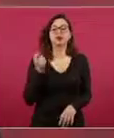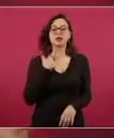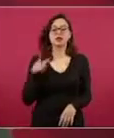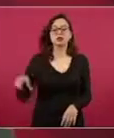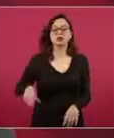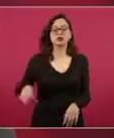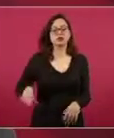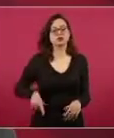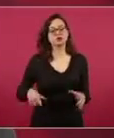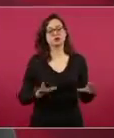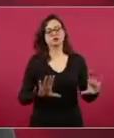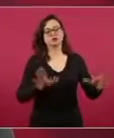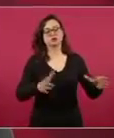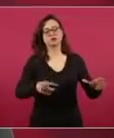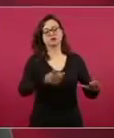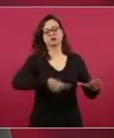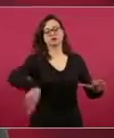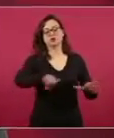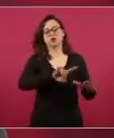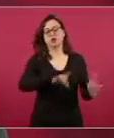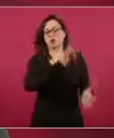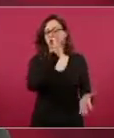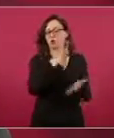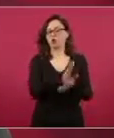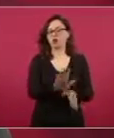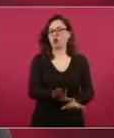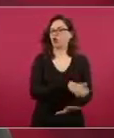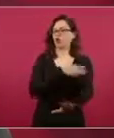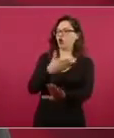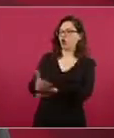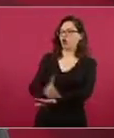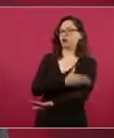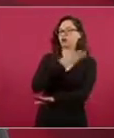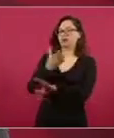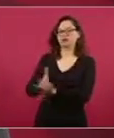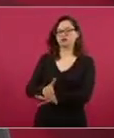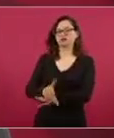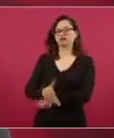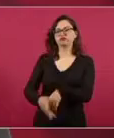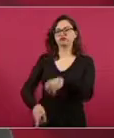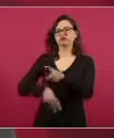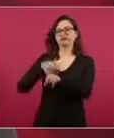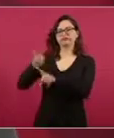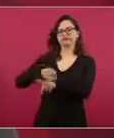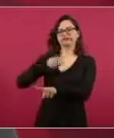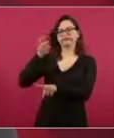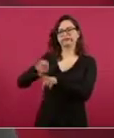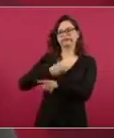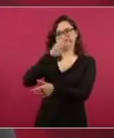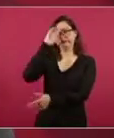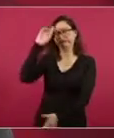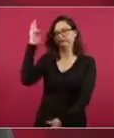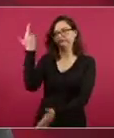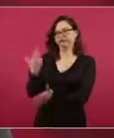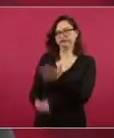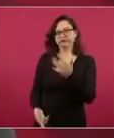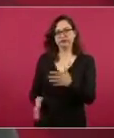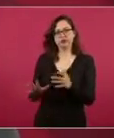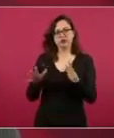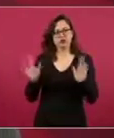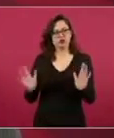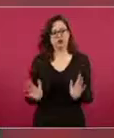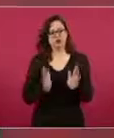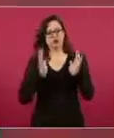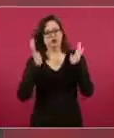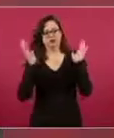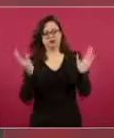obnubilados, se atrevieron a faltarles el respeto a las maestras